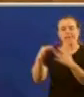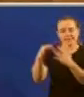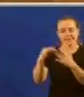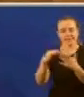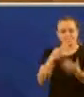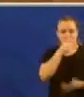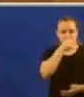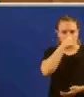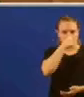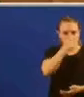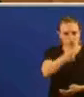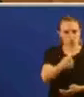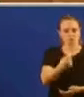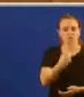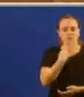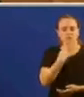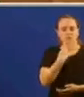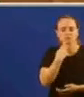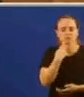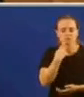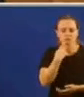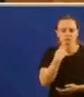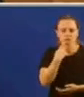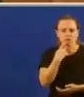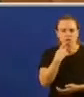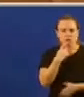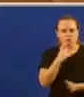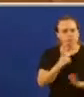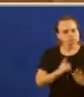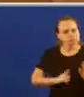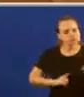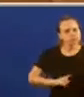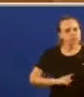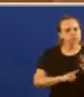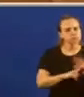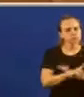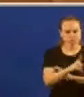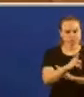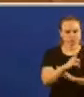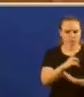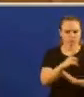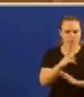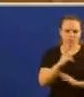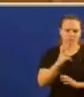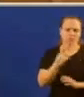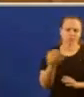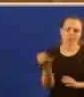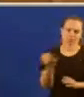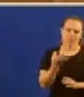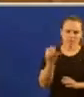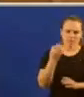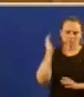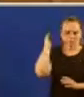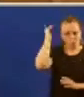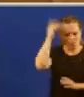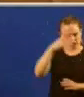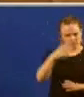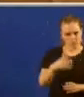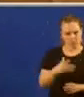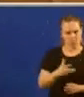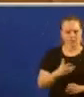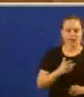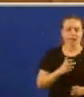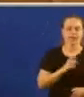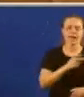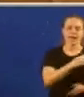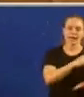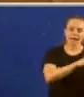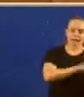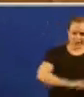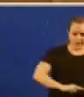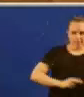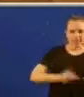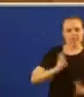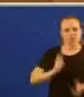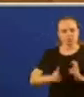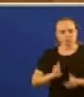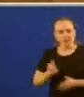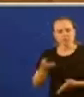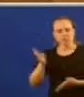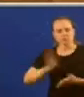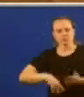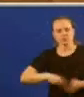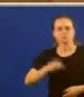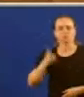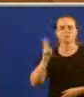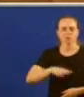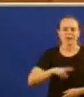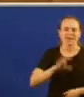que é un avance en termos democráticos e que é que reconhece que Galiza, Euskadi e Cataluña son nacións. Pero neste momento